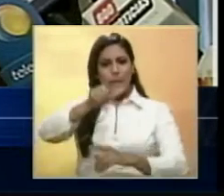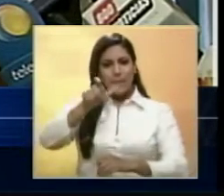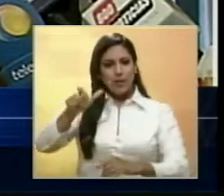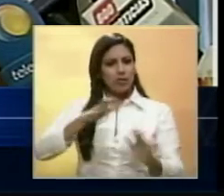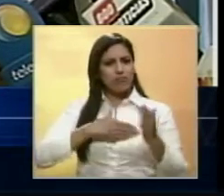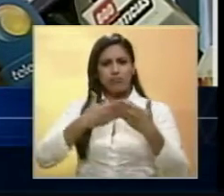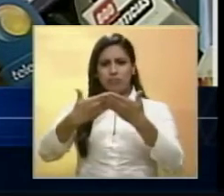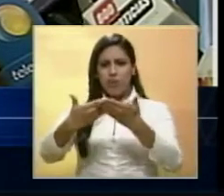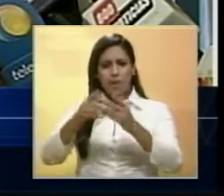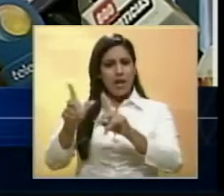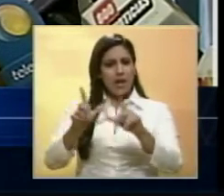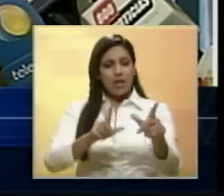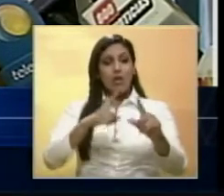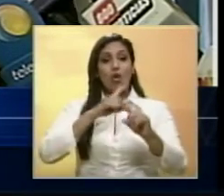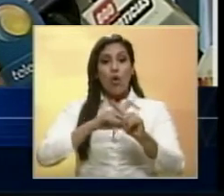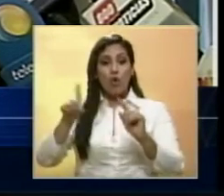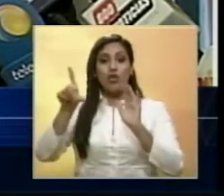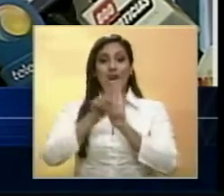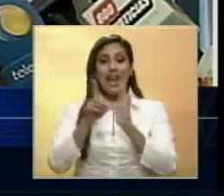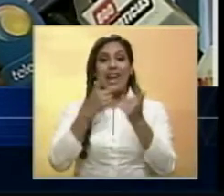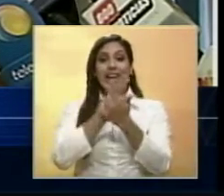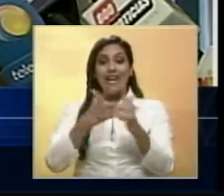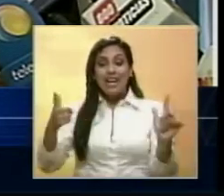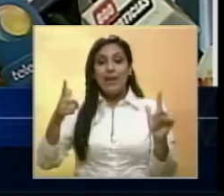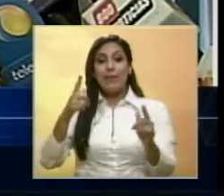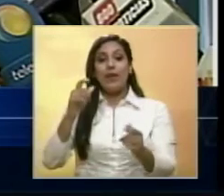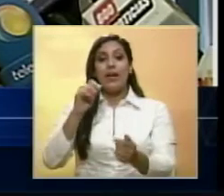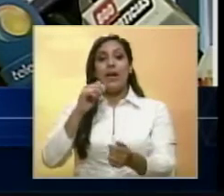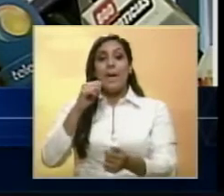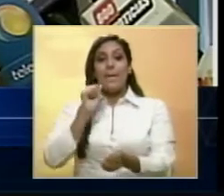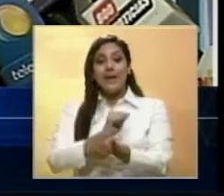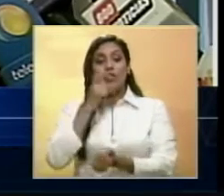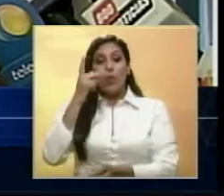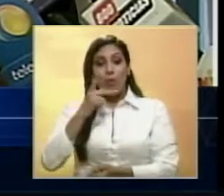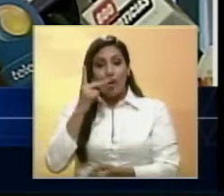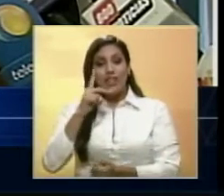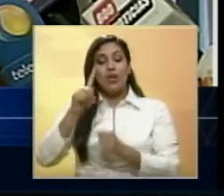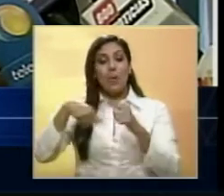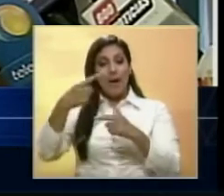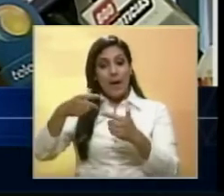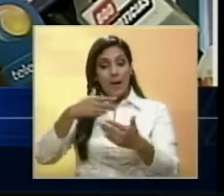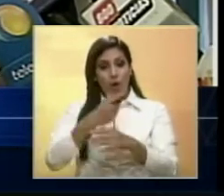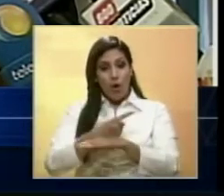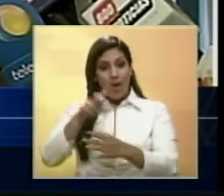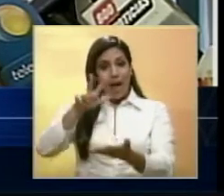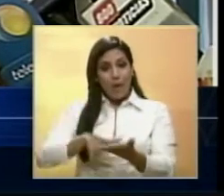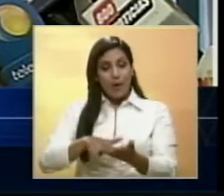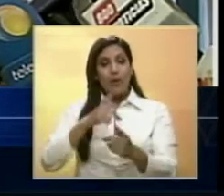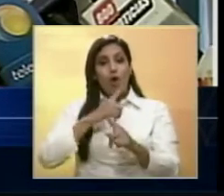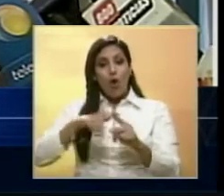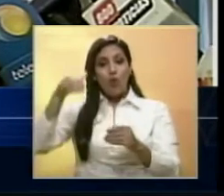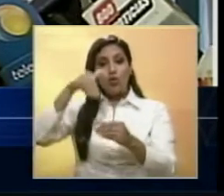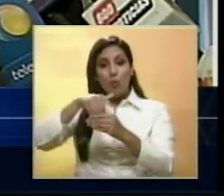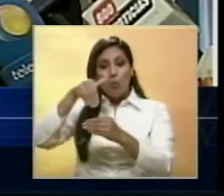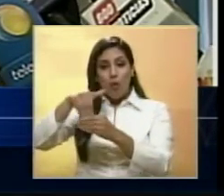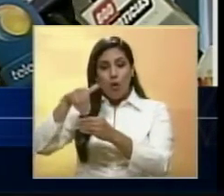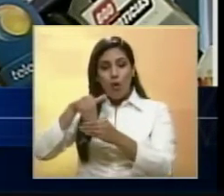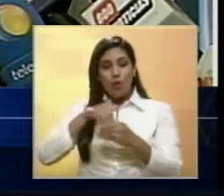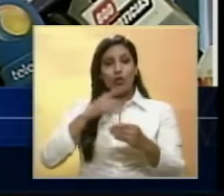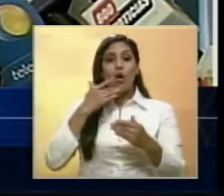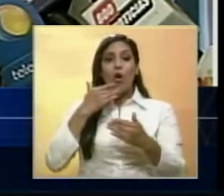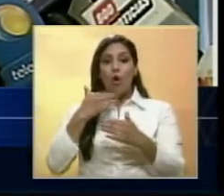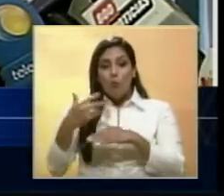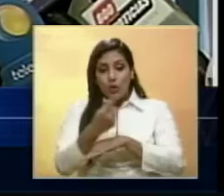la aprobación también de la ley de amnistía, que se aprobará en las próximas horas, la ley del referéndum revocatorio y los otros referéndums que se va a aprobar